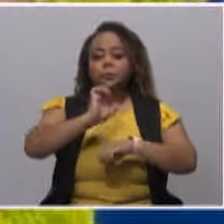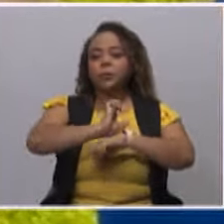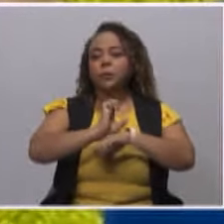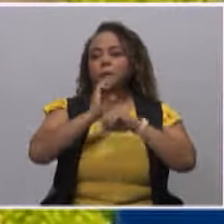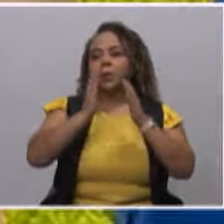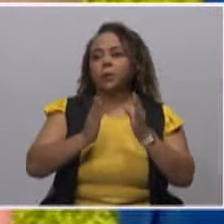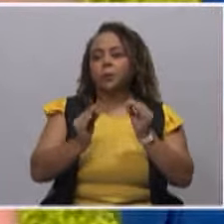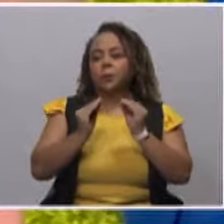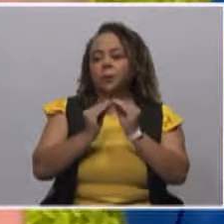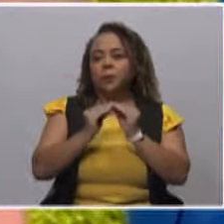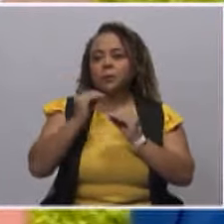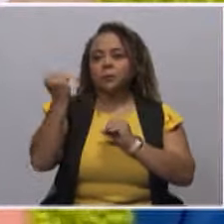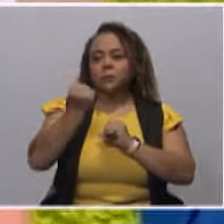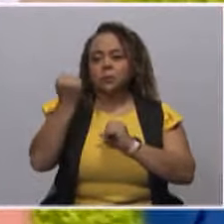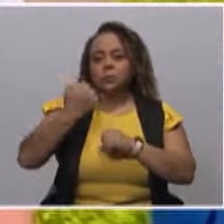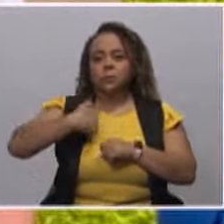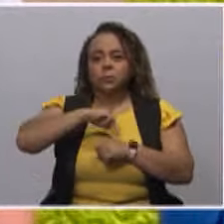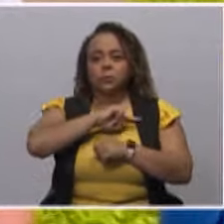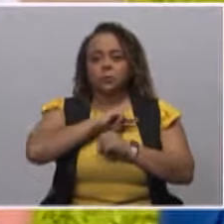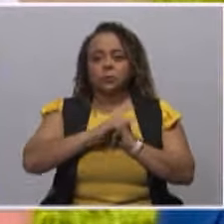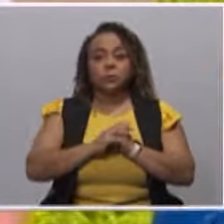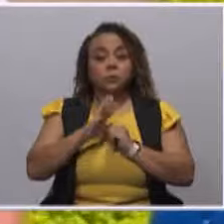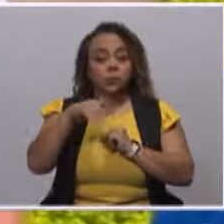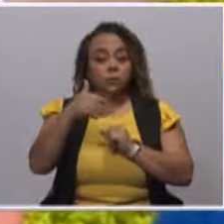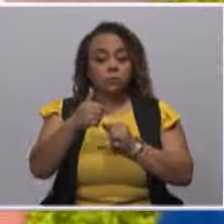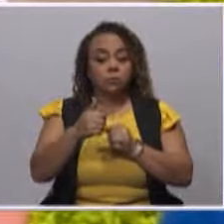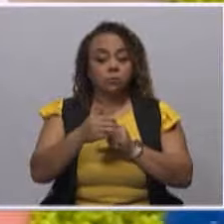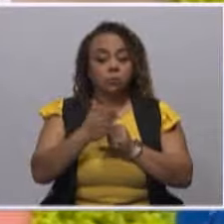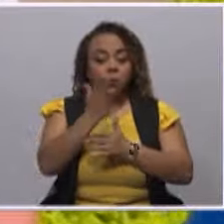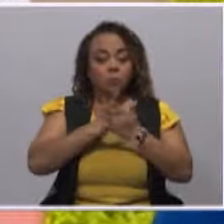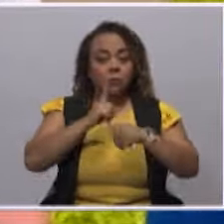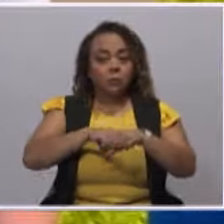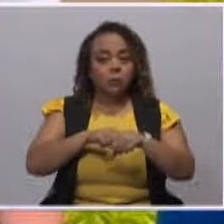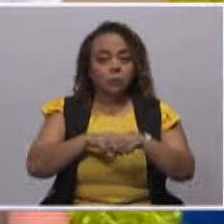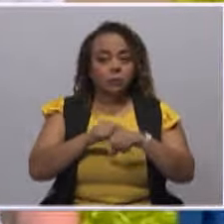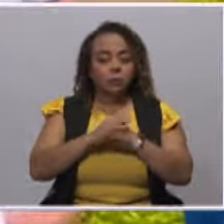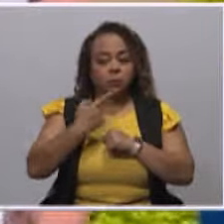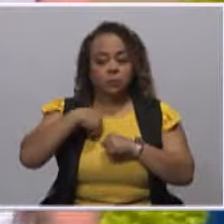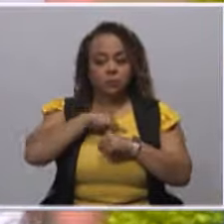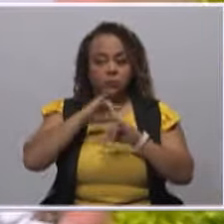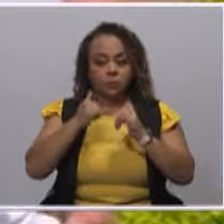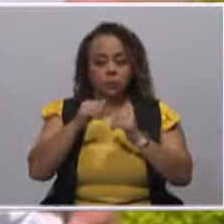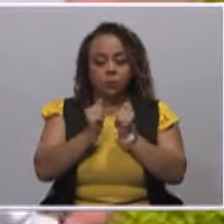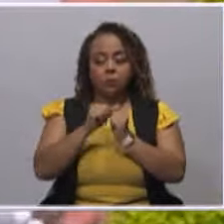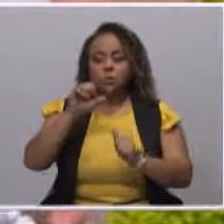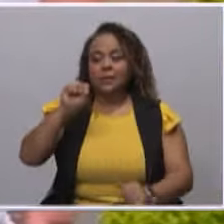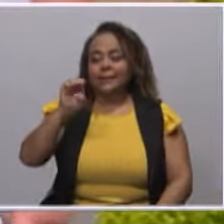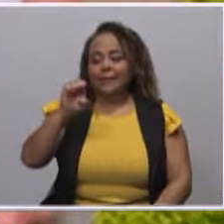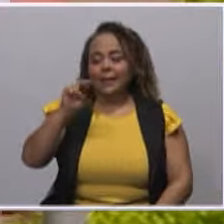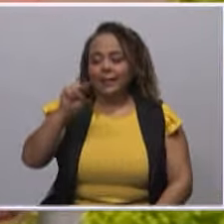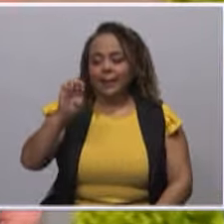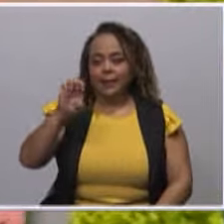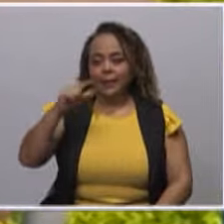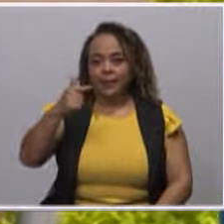fuerte o sea nosotros cuando los nivel en un momento nosotros teníamos jugar con con senegal